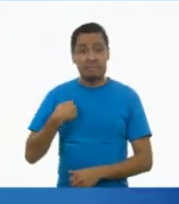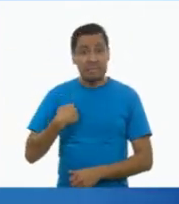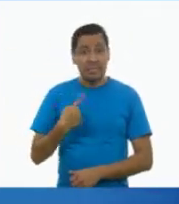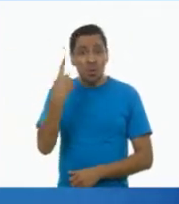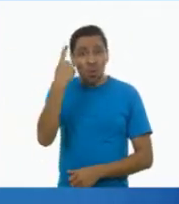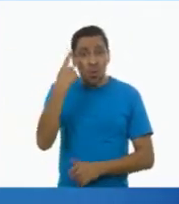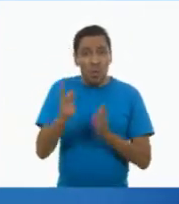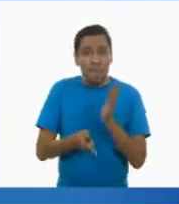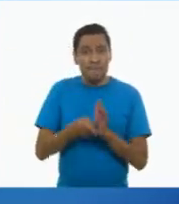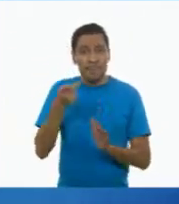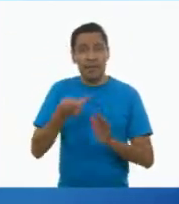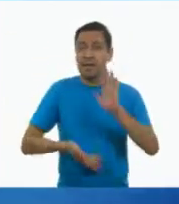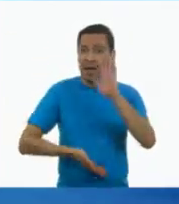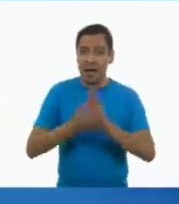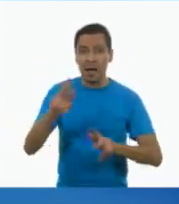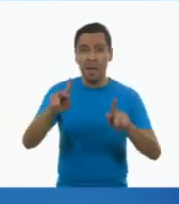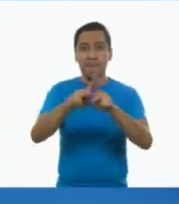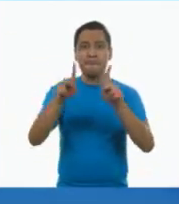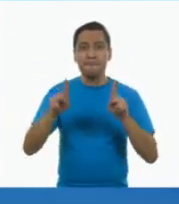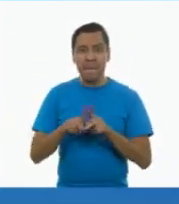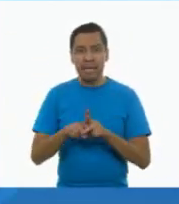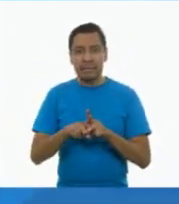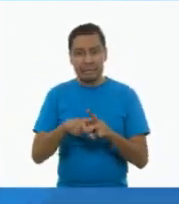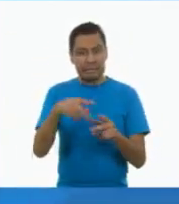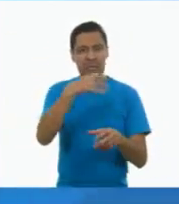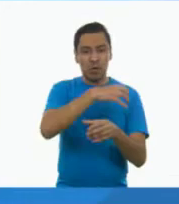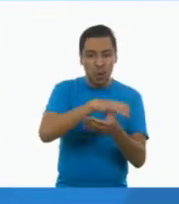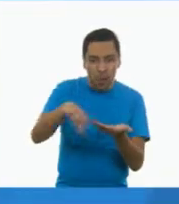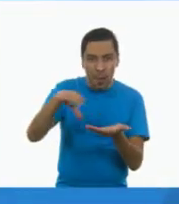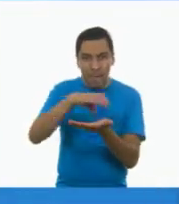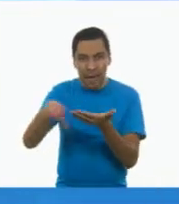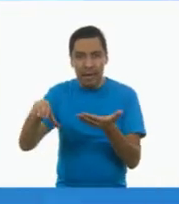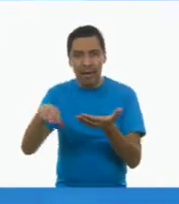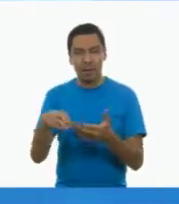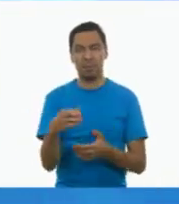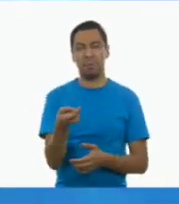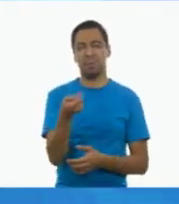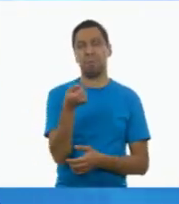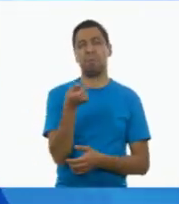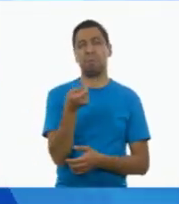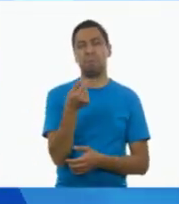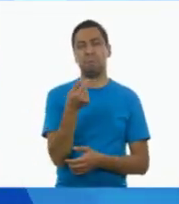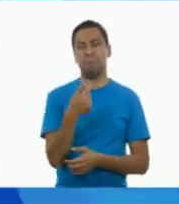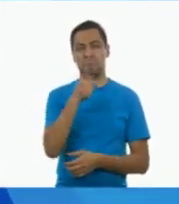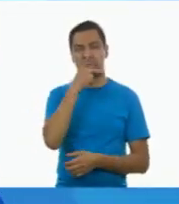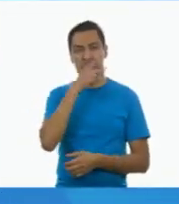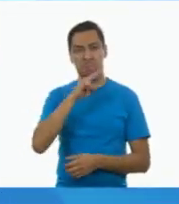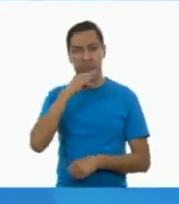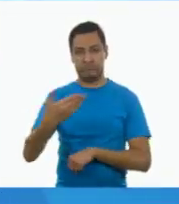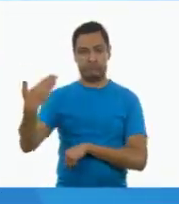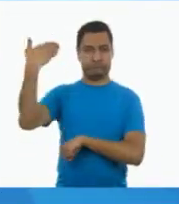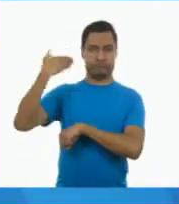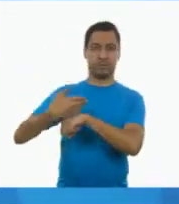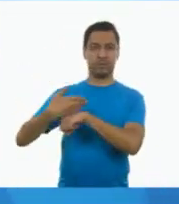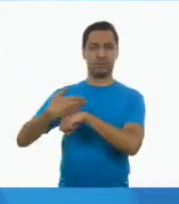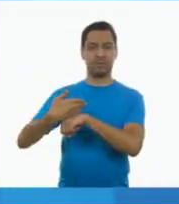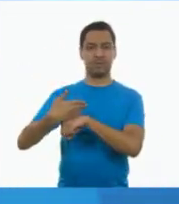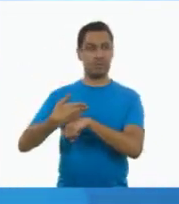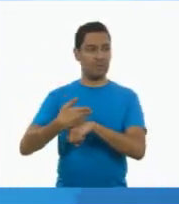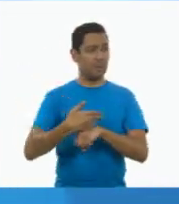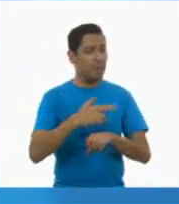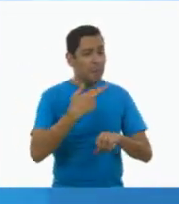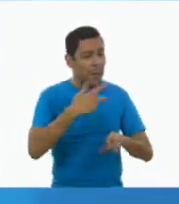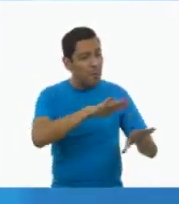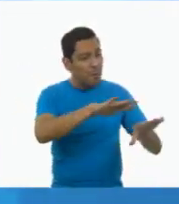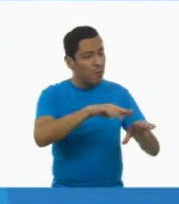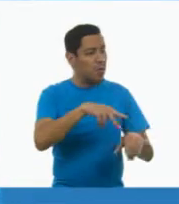al centro comercial y nada más me pude comprar 5 cosas. ¿Se imaginan? Vale, mejor no las entregues. ¿Y si